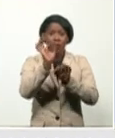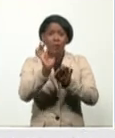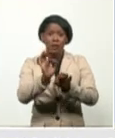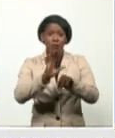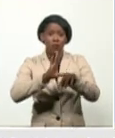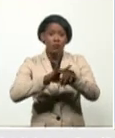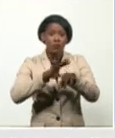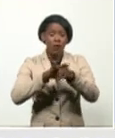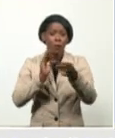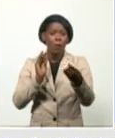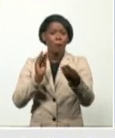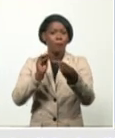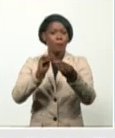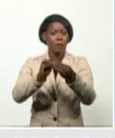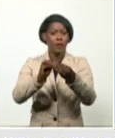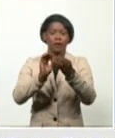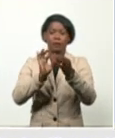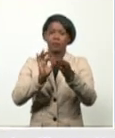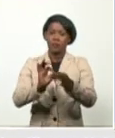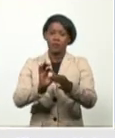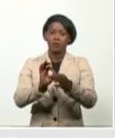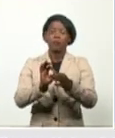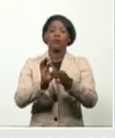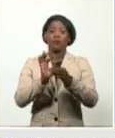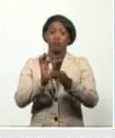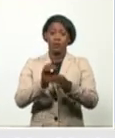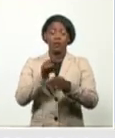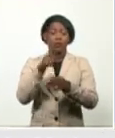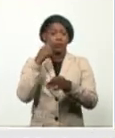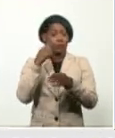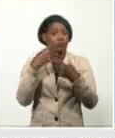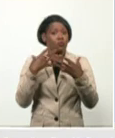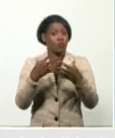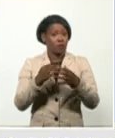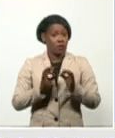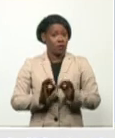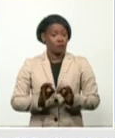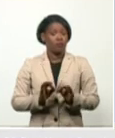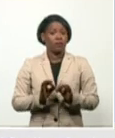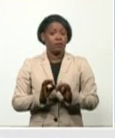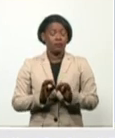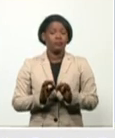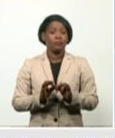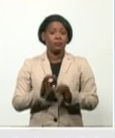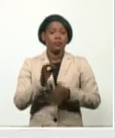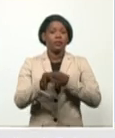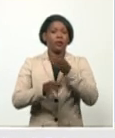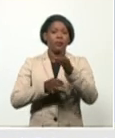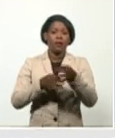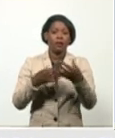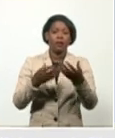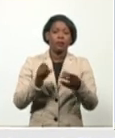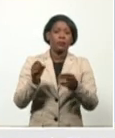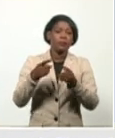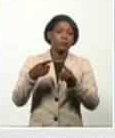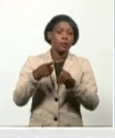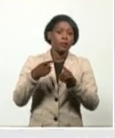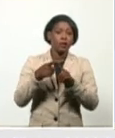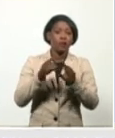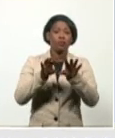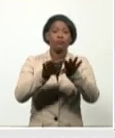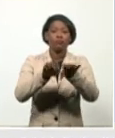ellos. Que por eso la importancia, o sea, definitiva, la importancia de esto es que primero que encontramos, que es